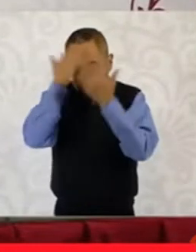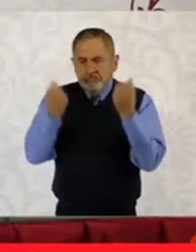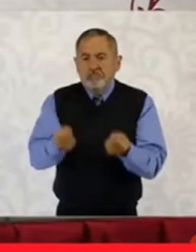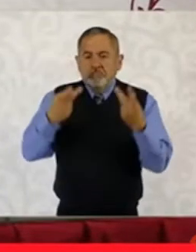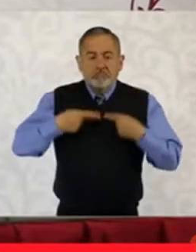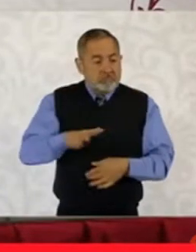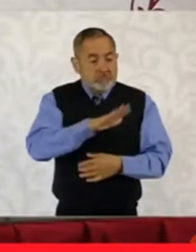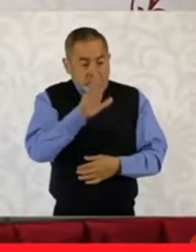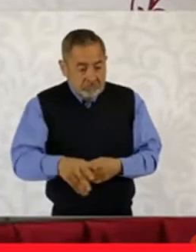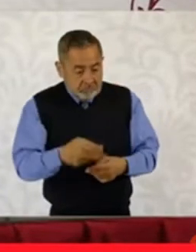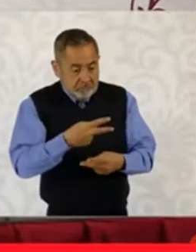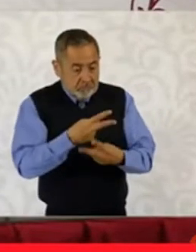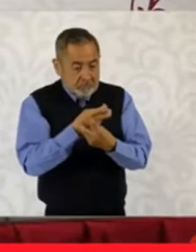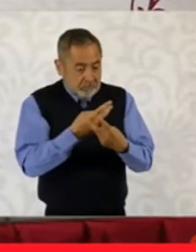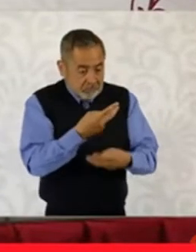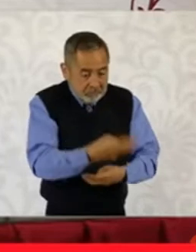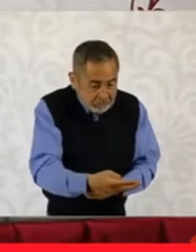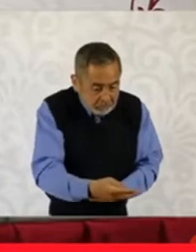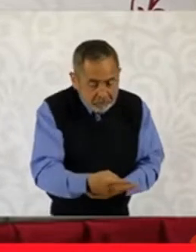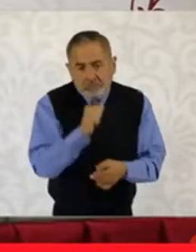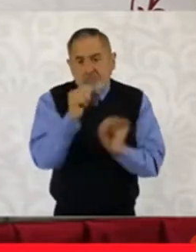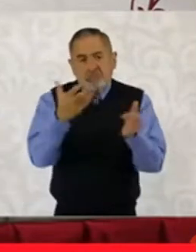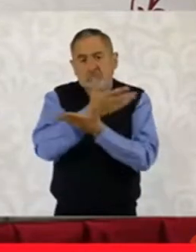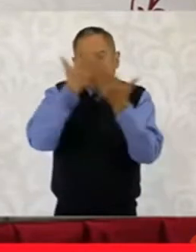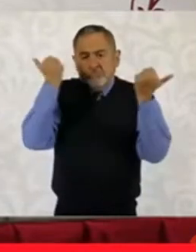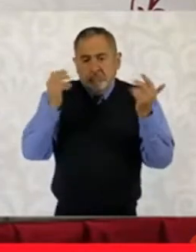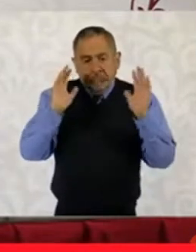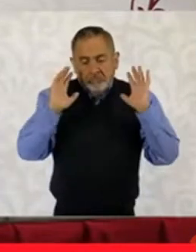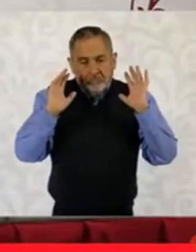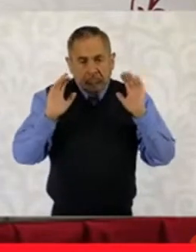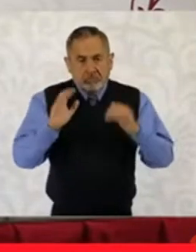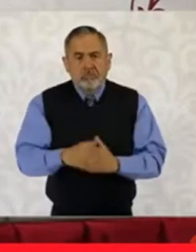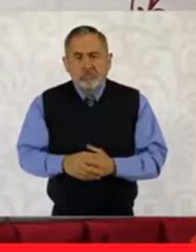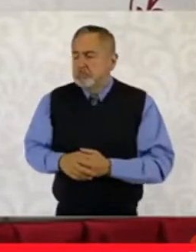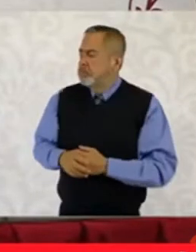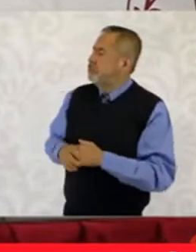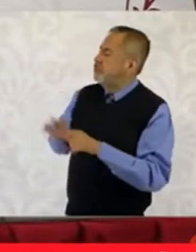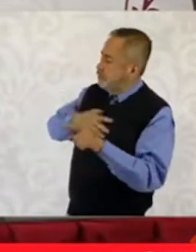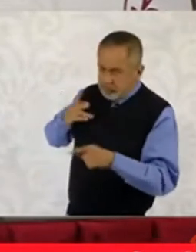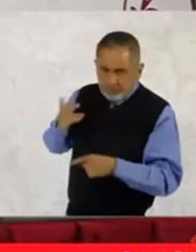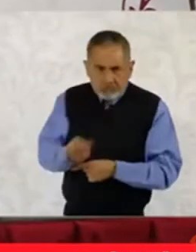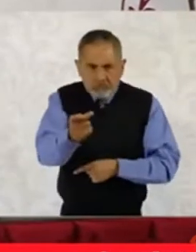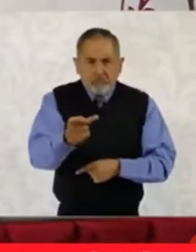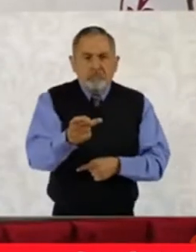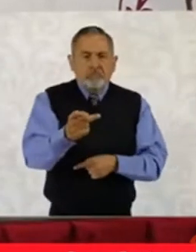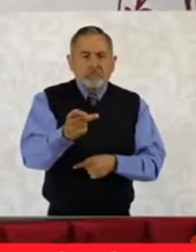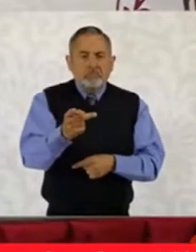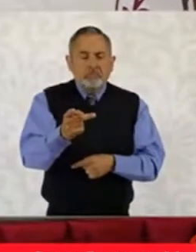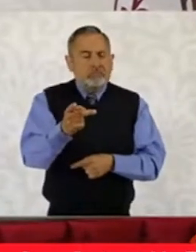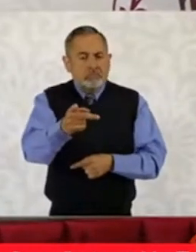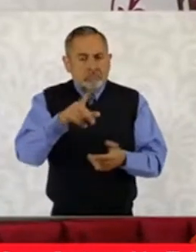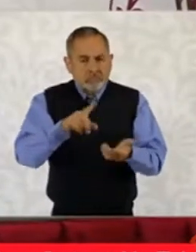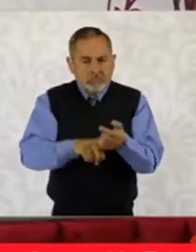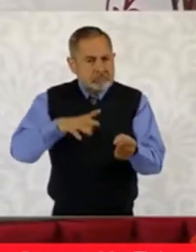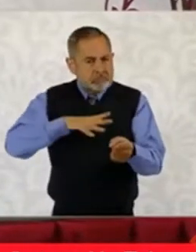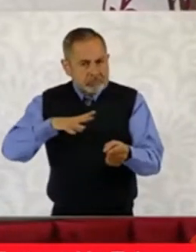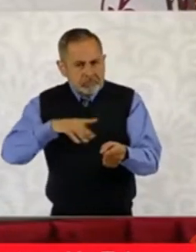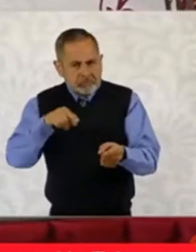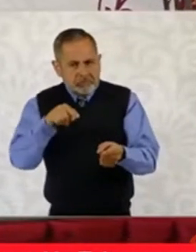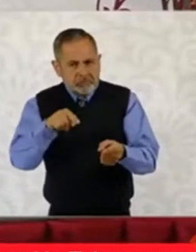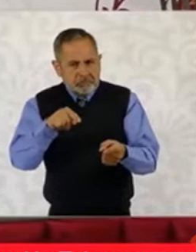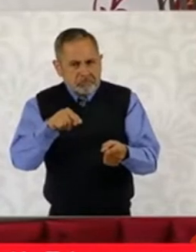personas. Sí. Y le pregunto a Omar, sí, la pregunta es si hay